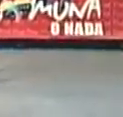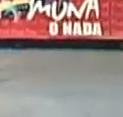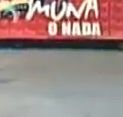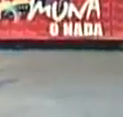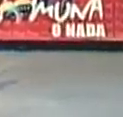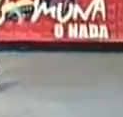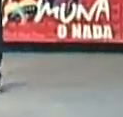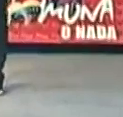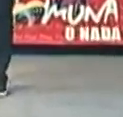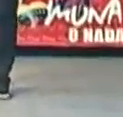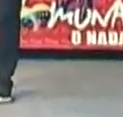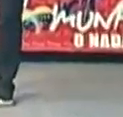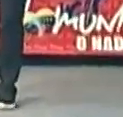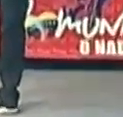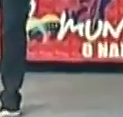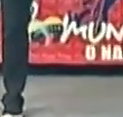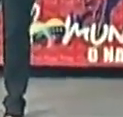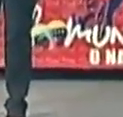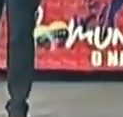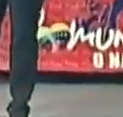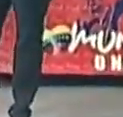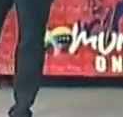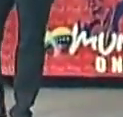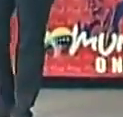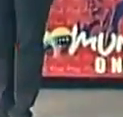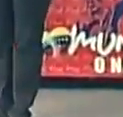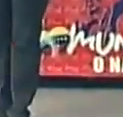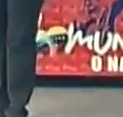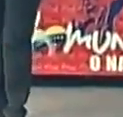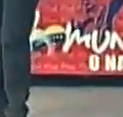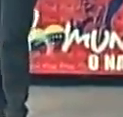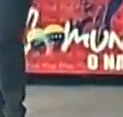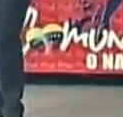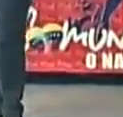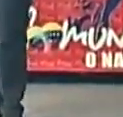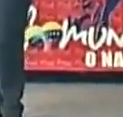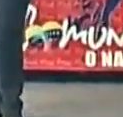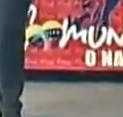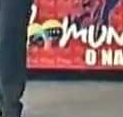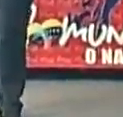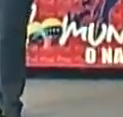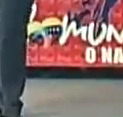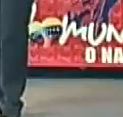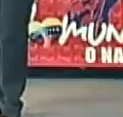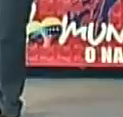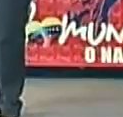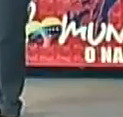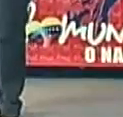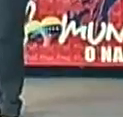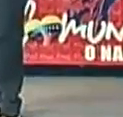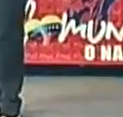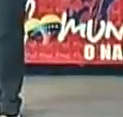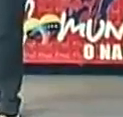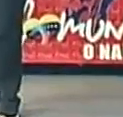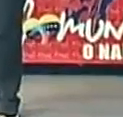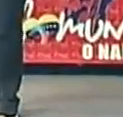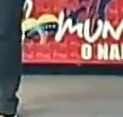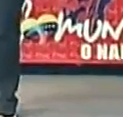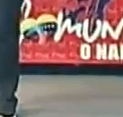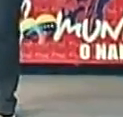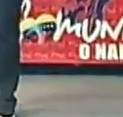Y todo el mundo con las manos para arriba, y todo el mundo con las manos para arriba. La comuna por aquí está activa,